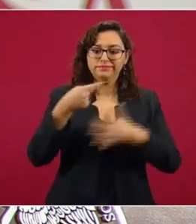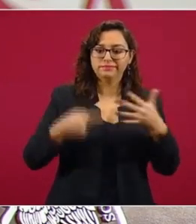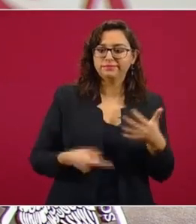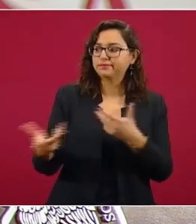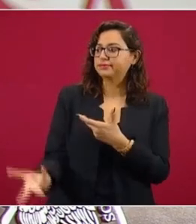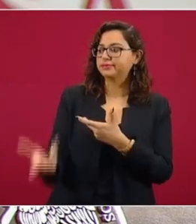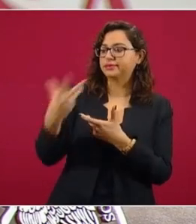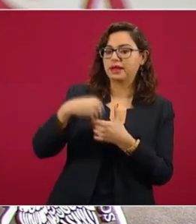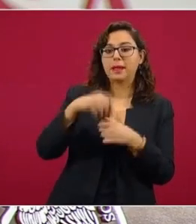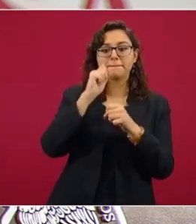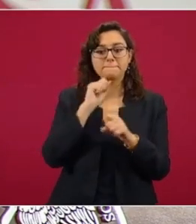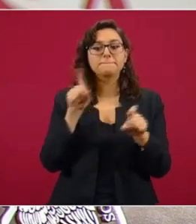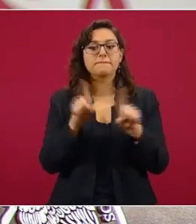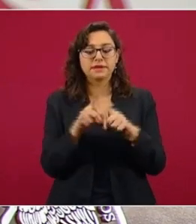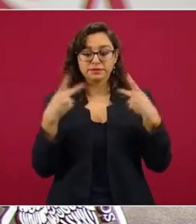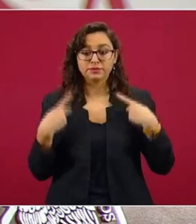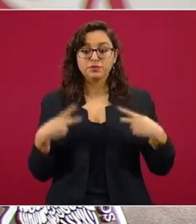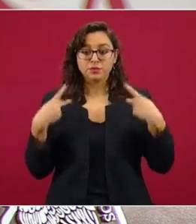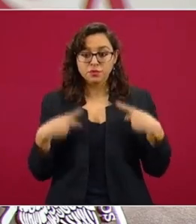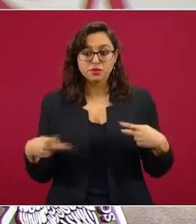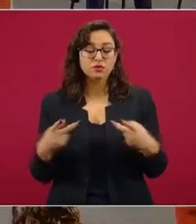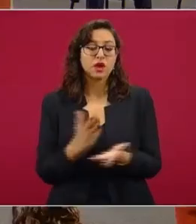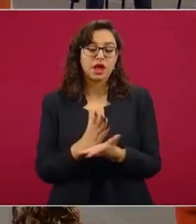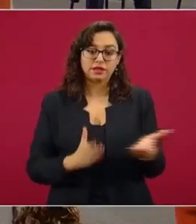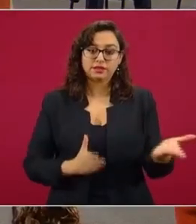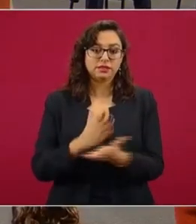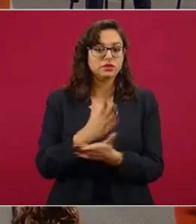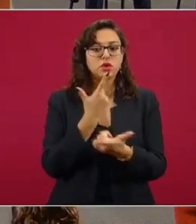los trabajadores puedan tener acceso de manera libre, de